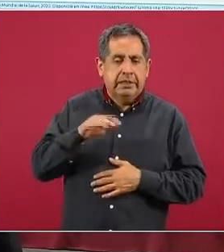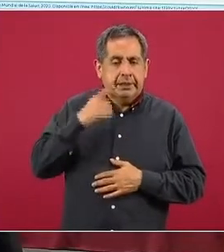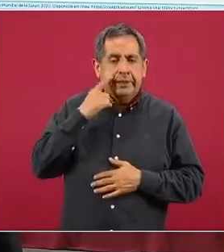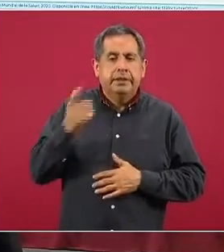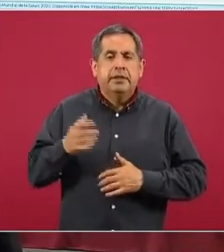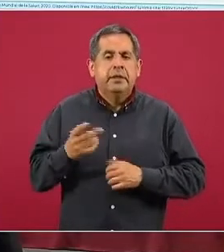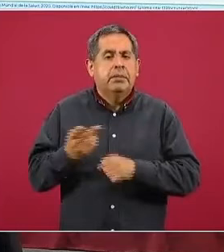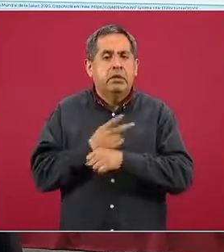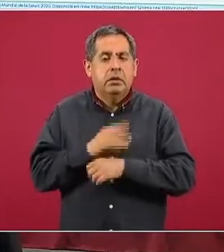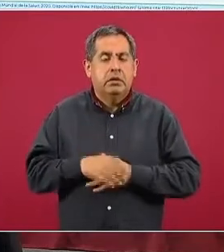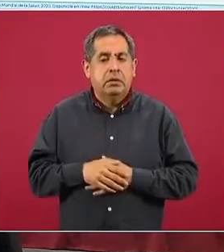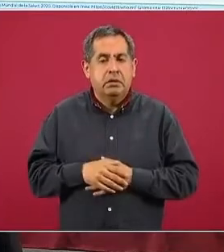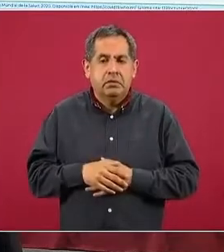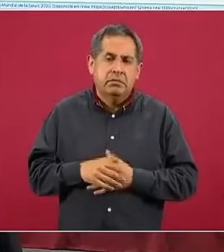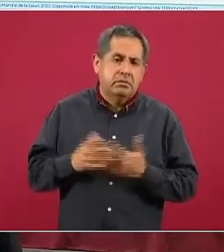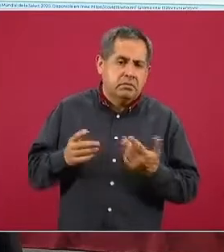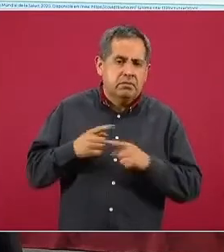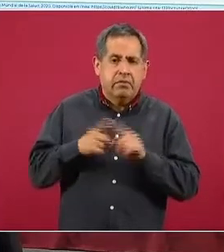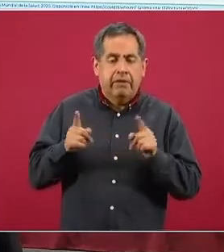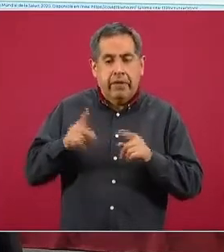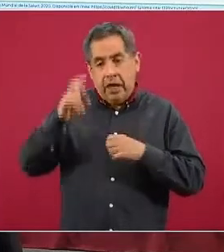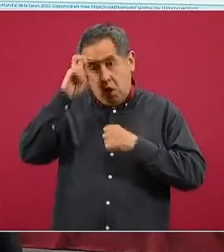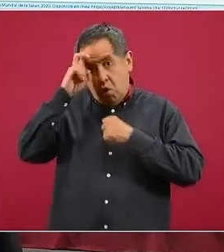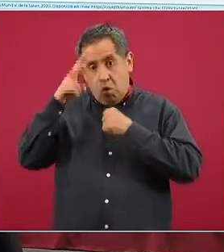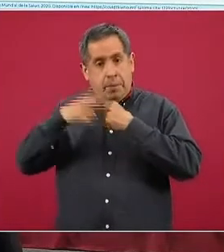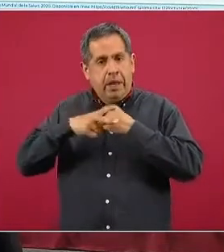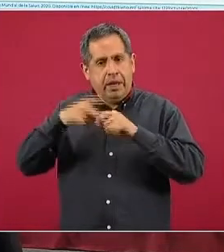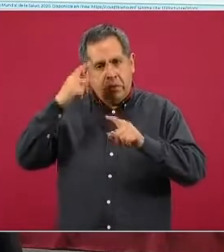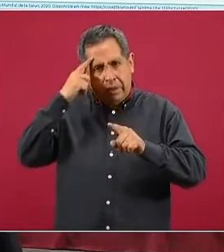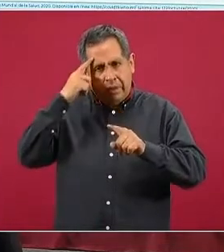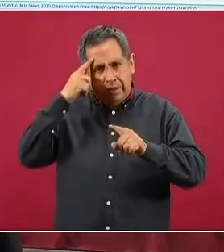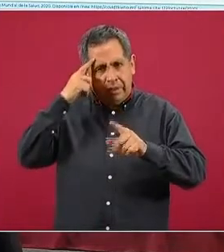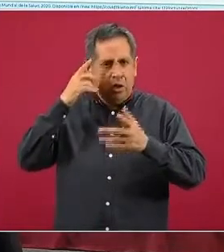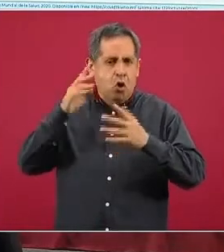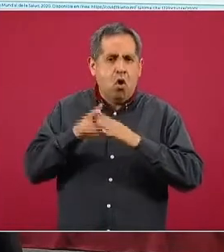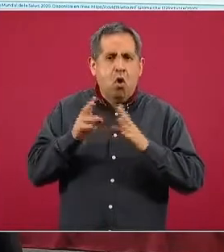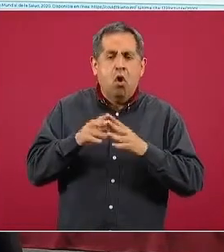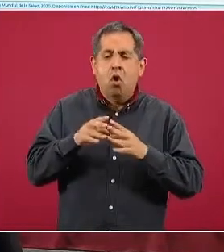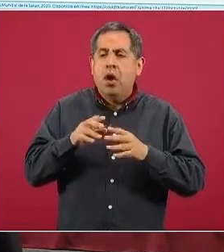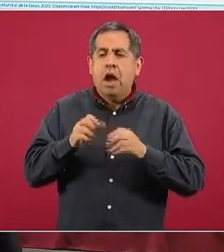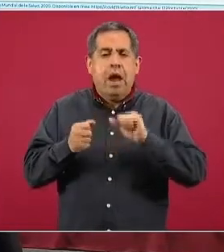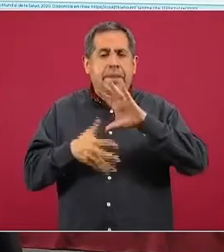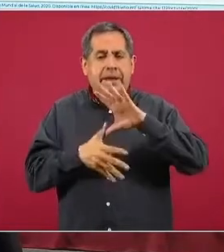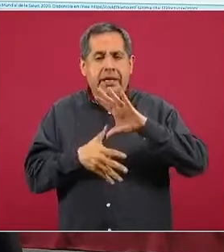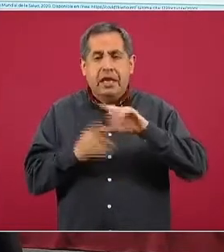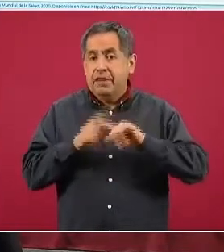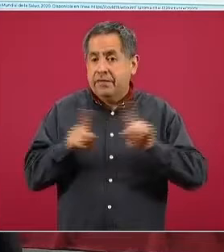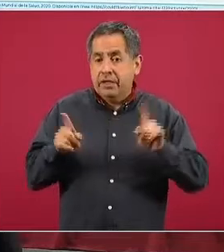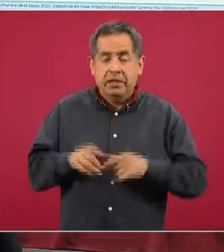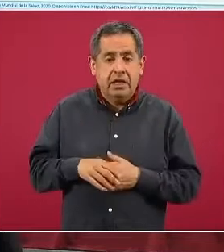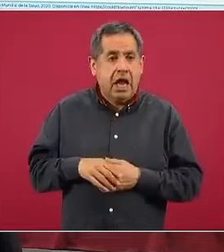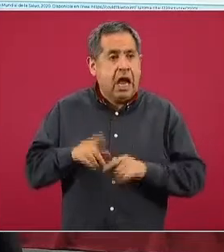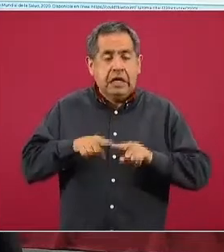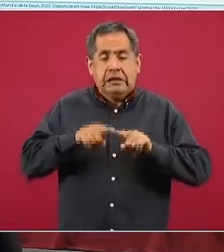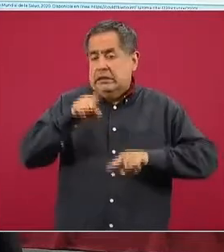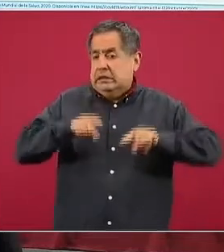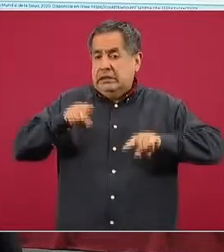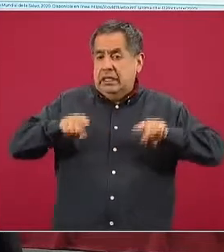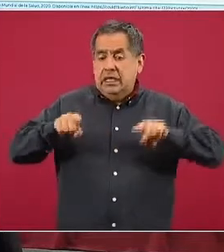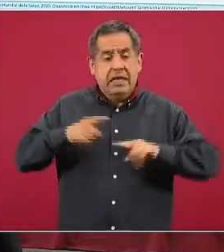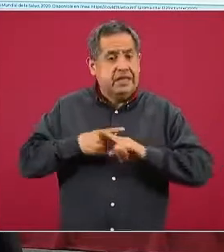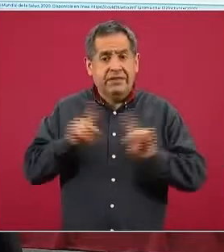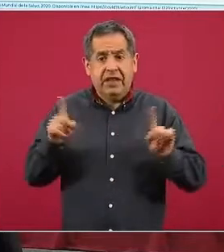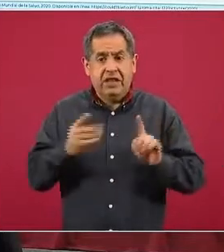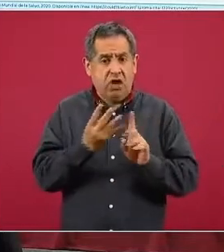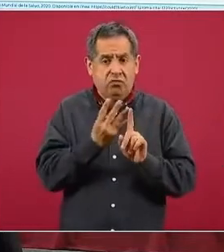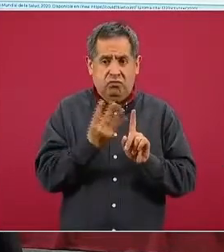conjunto y vean ustedes, a diferencia de la curva europea que hemos presentado o de la curva de la región de América, hay un patrón diferente aquí, un patrón